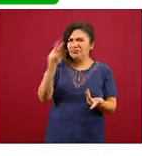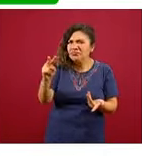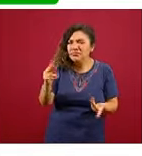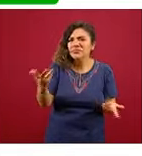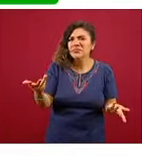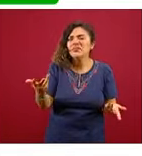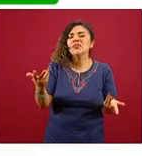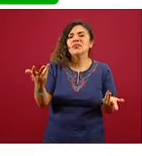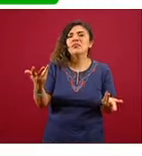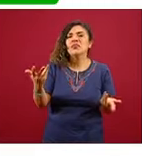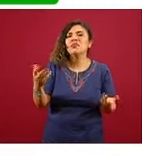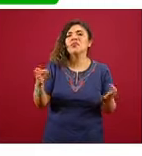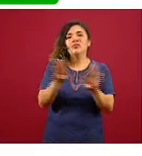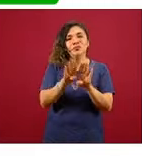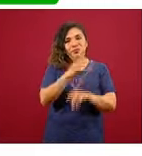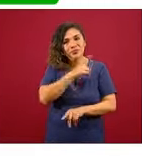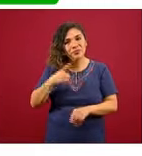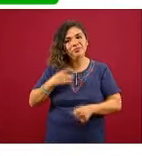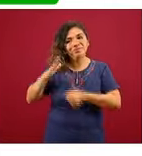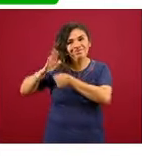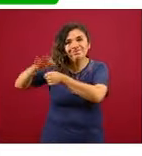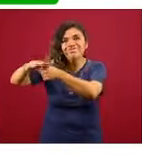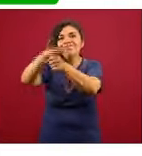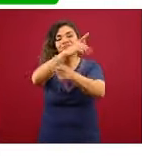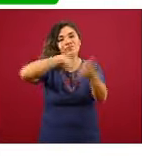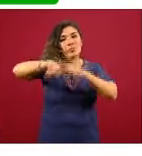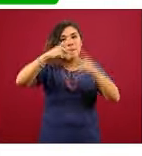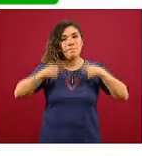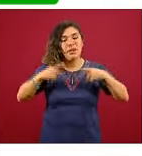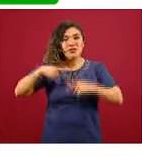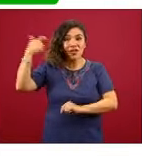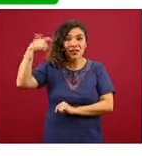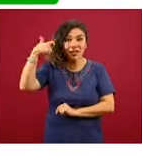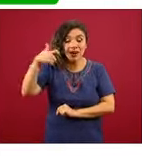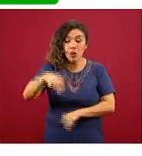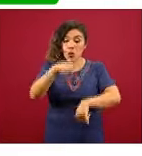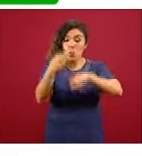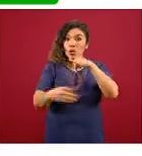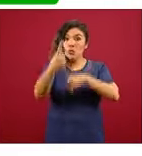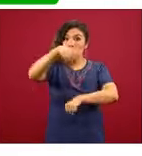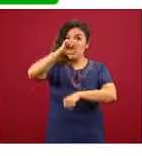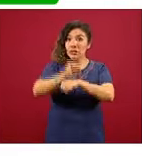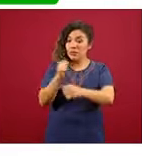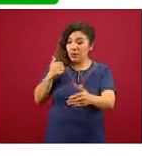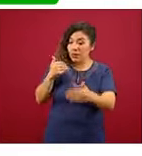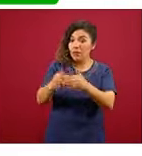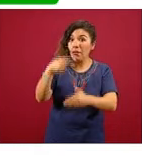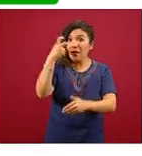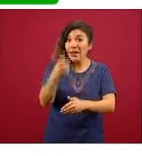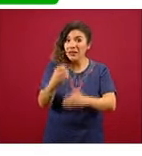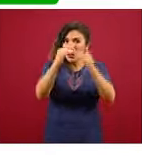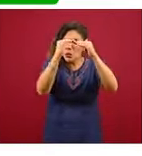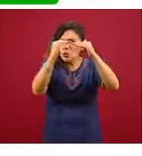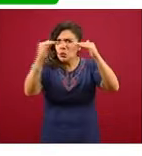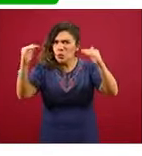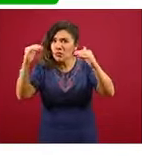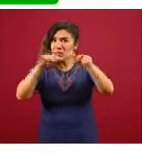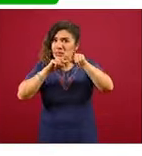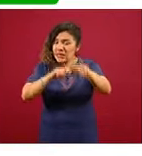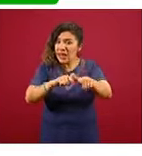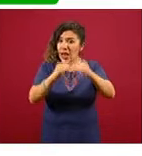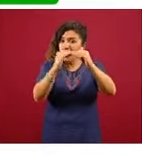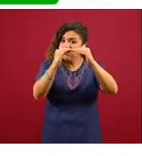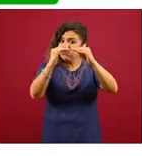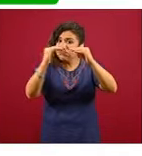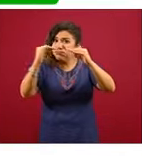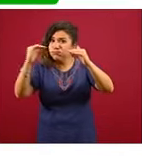tanto también de hacer un llamado a la población en Querétaro, que en la última semana esa meseta, más allá de continuar